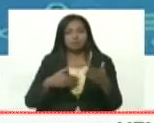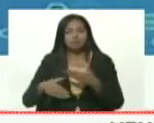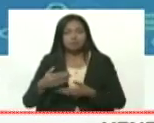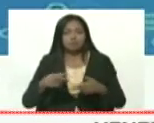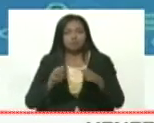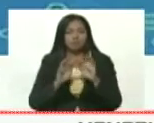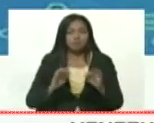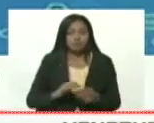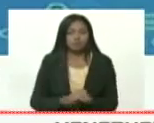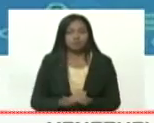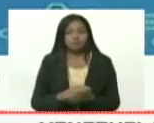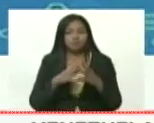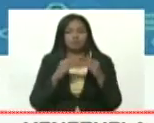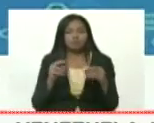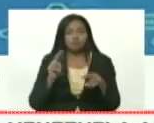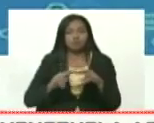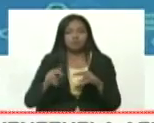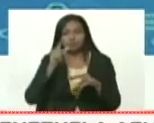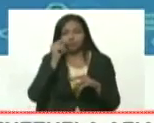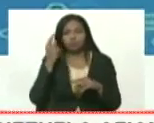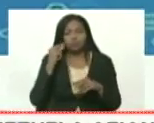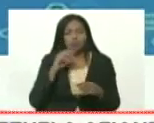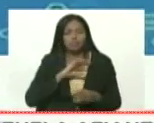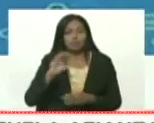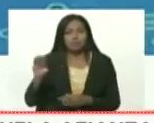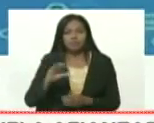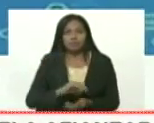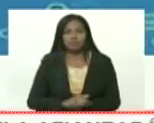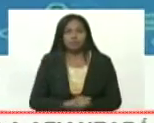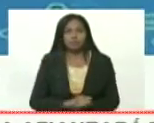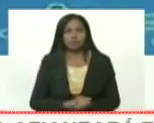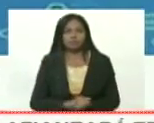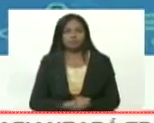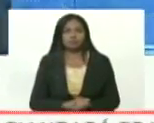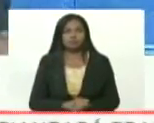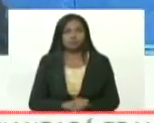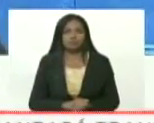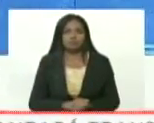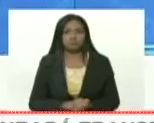servicio para todos los niñas y niños de la patria. Bueno,